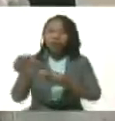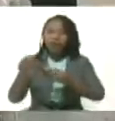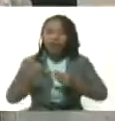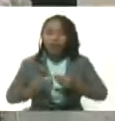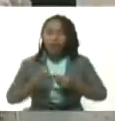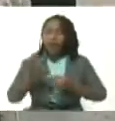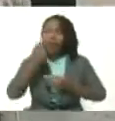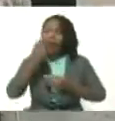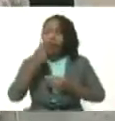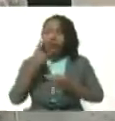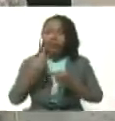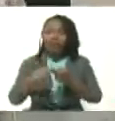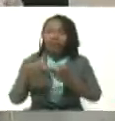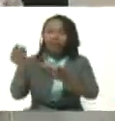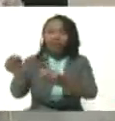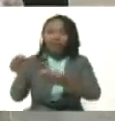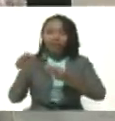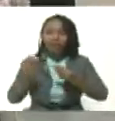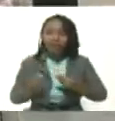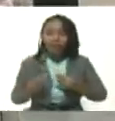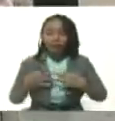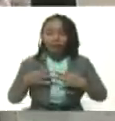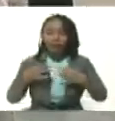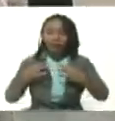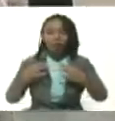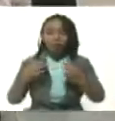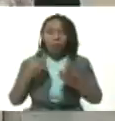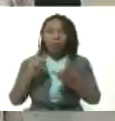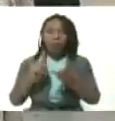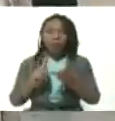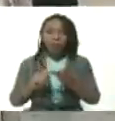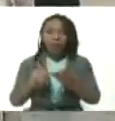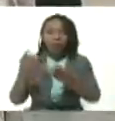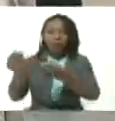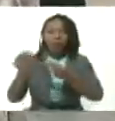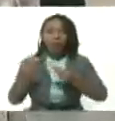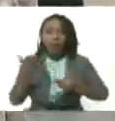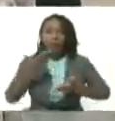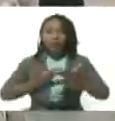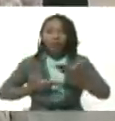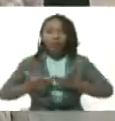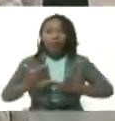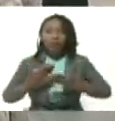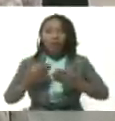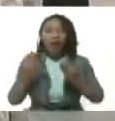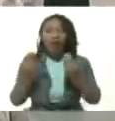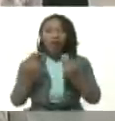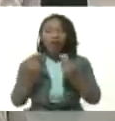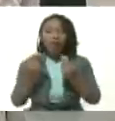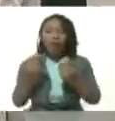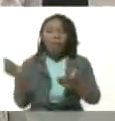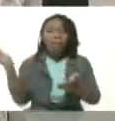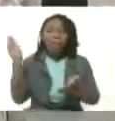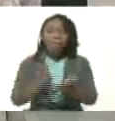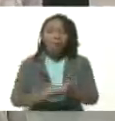da tus ropas, que te da los servicios. La economía que pone al ser humano en el centro